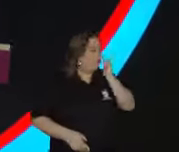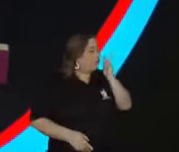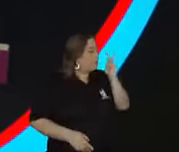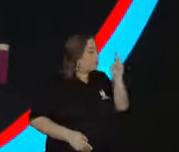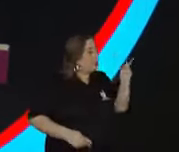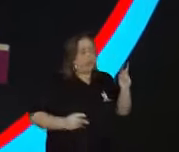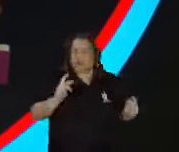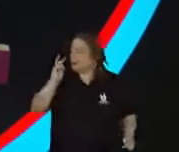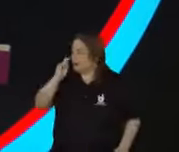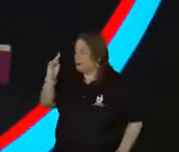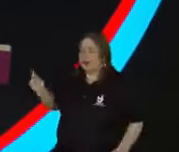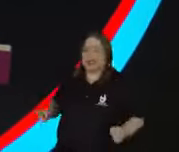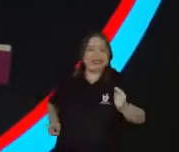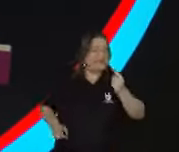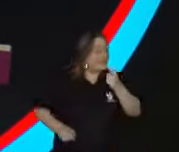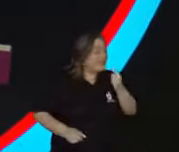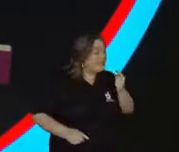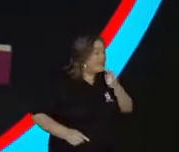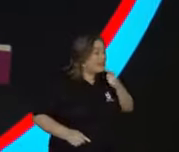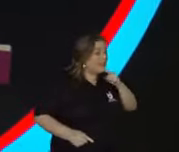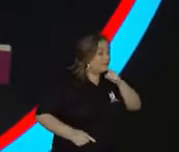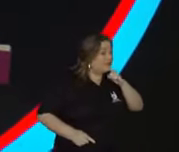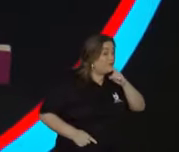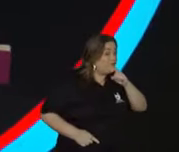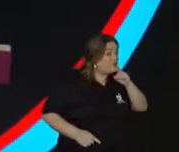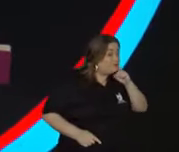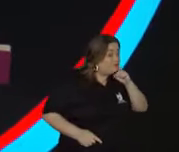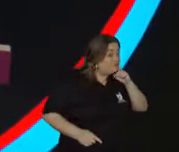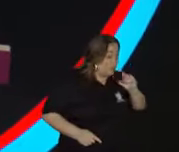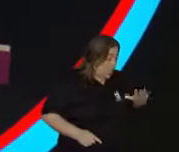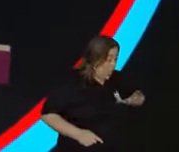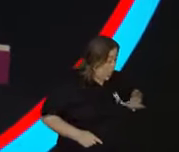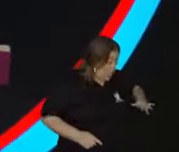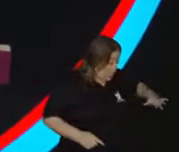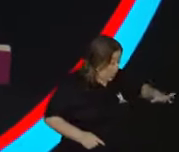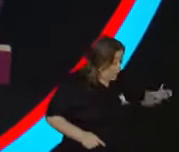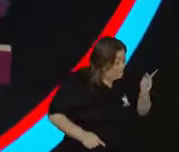tu lado y dile, el desierto va a ver tu pisada, pero no va a ver tu hueso.